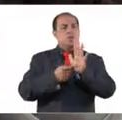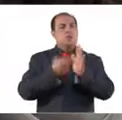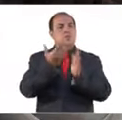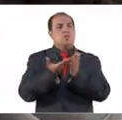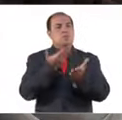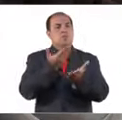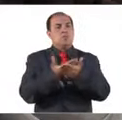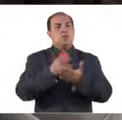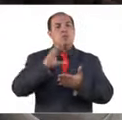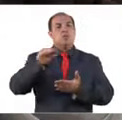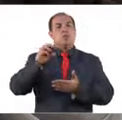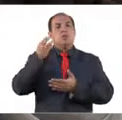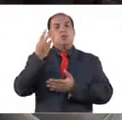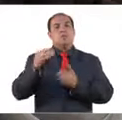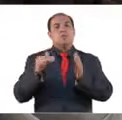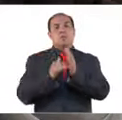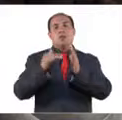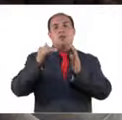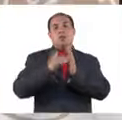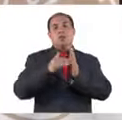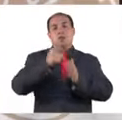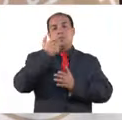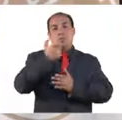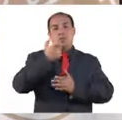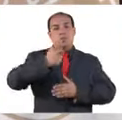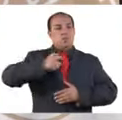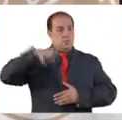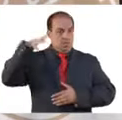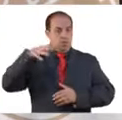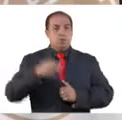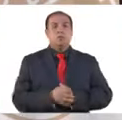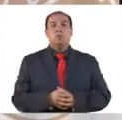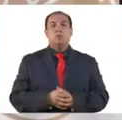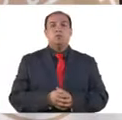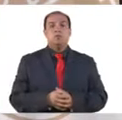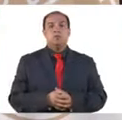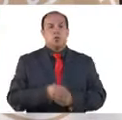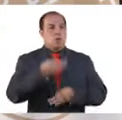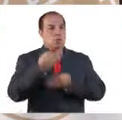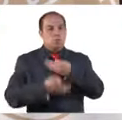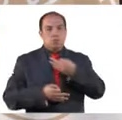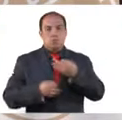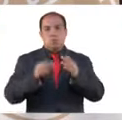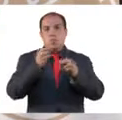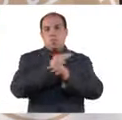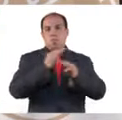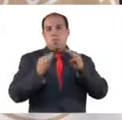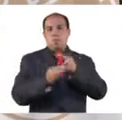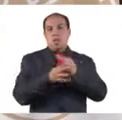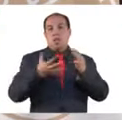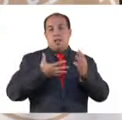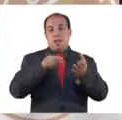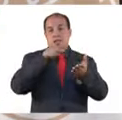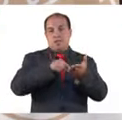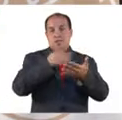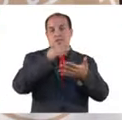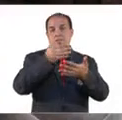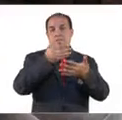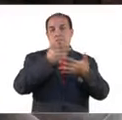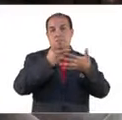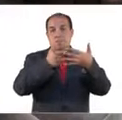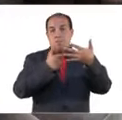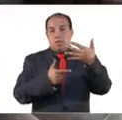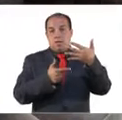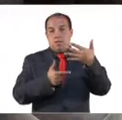93 millones de pesos más cara. Con todos los componentes que están en los requisitos de la licitación. Y uno